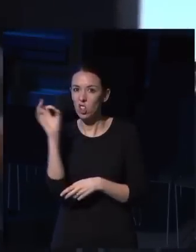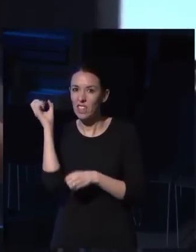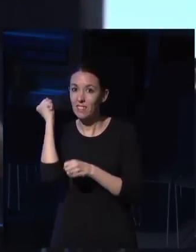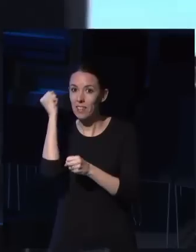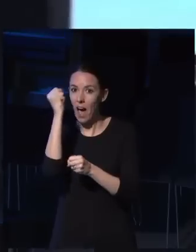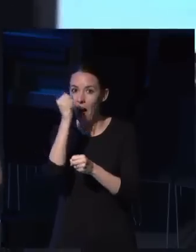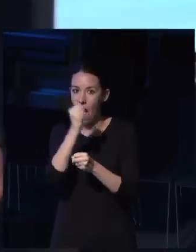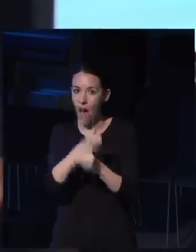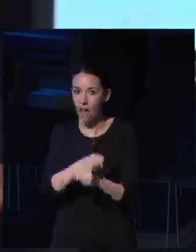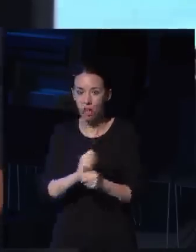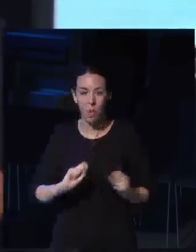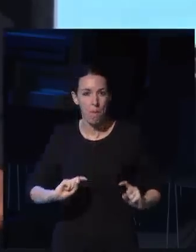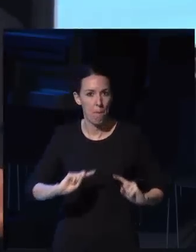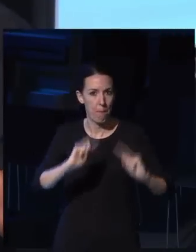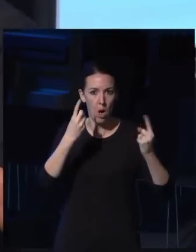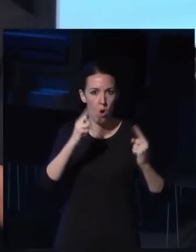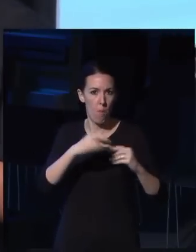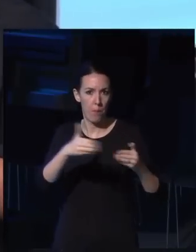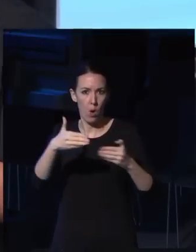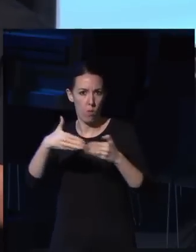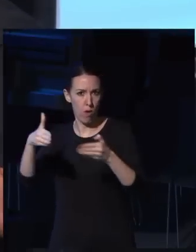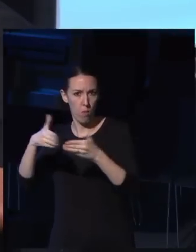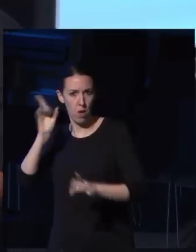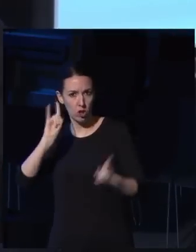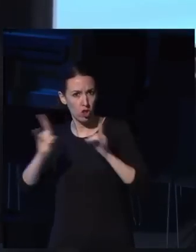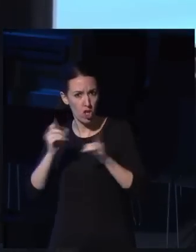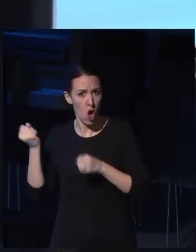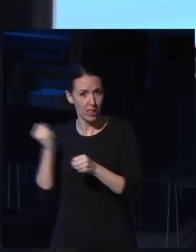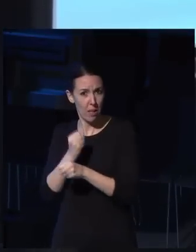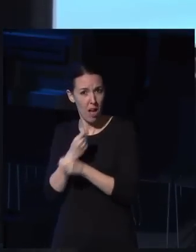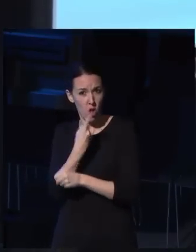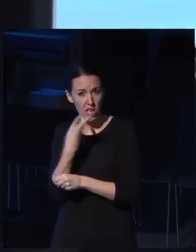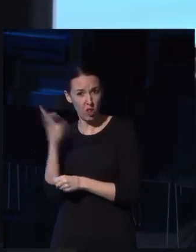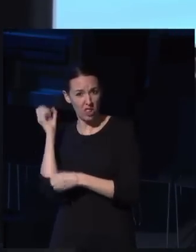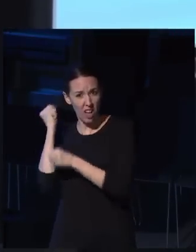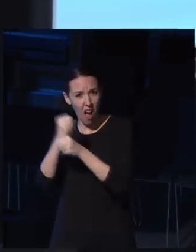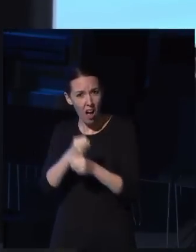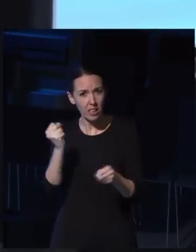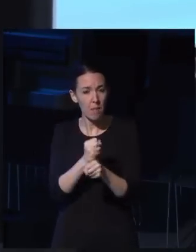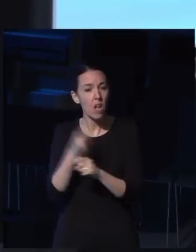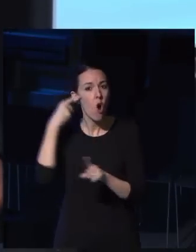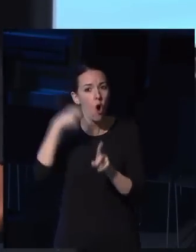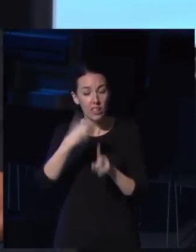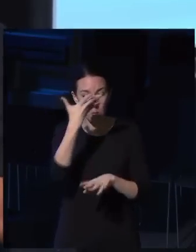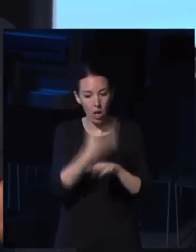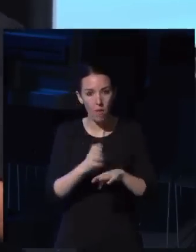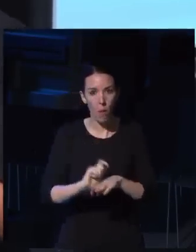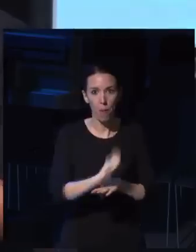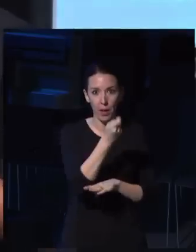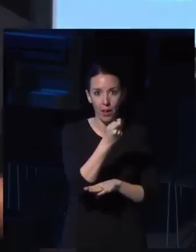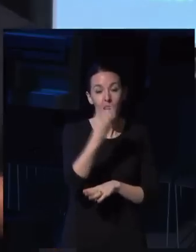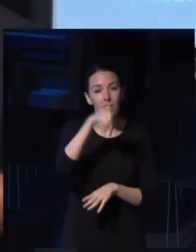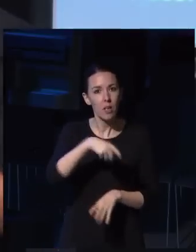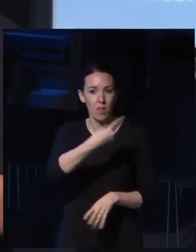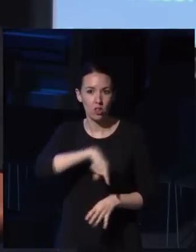años de pioneras y de pioneros del sonido que han trabajado para que nosotros tengamos esta grabación y lógicamente también para